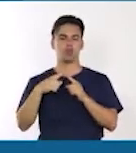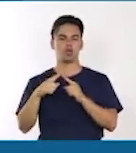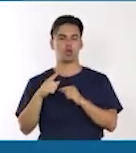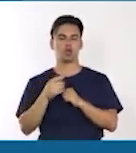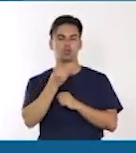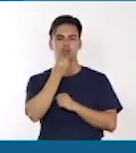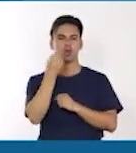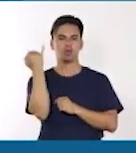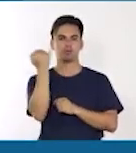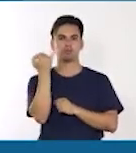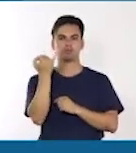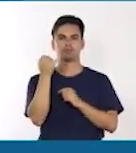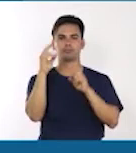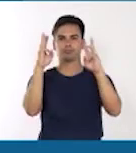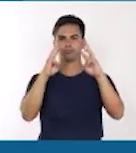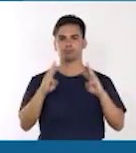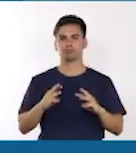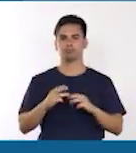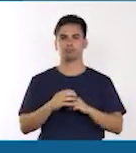Today en español.